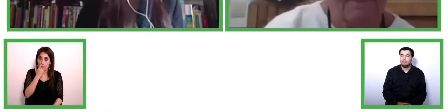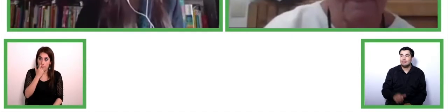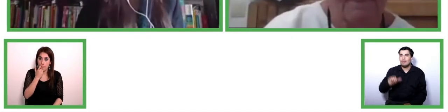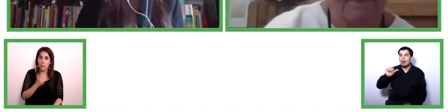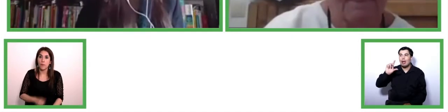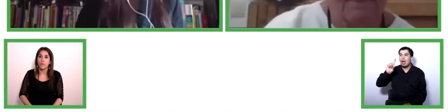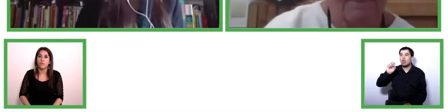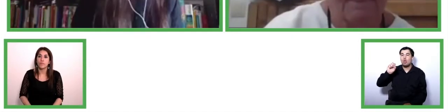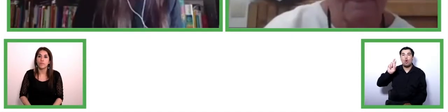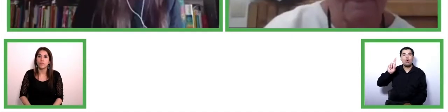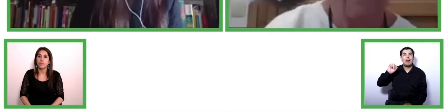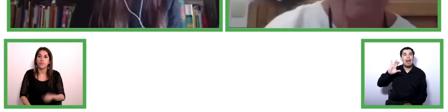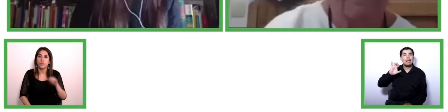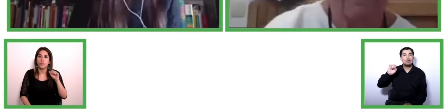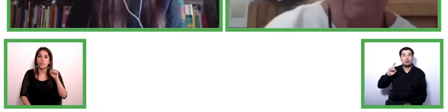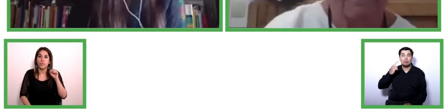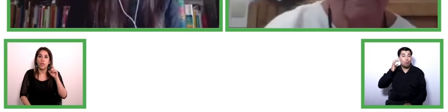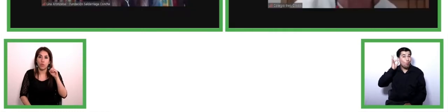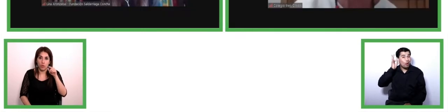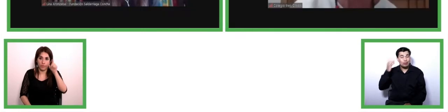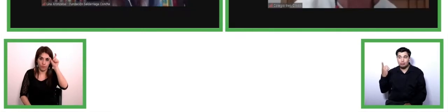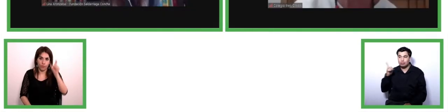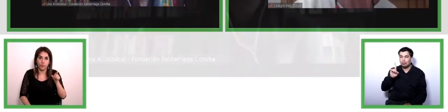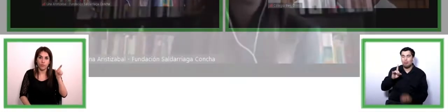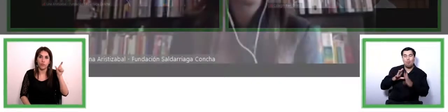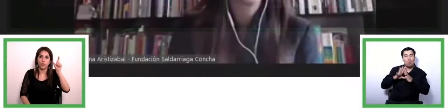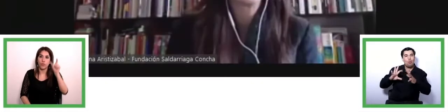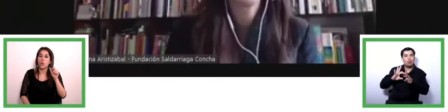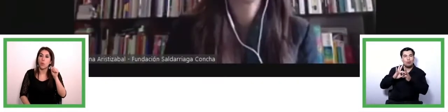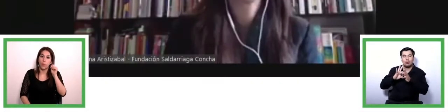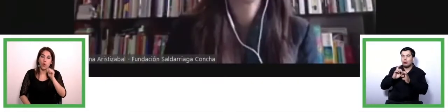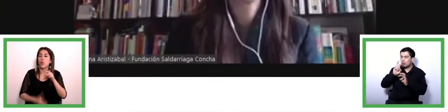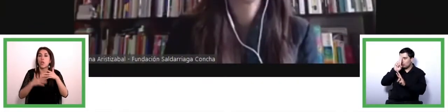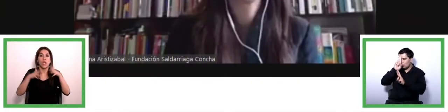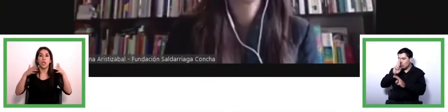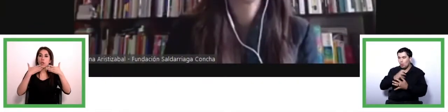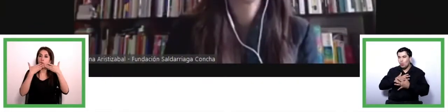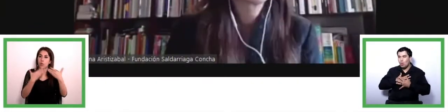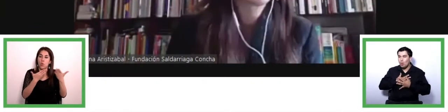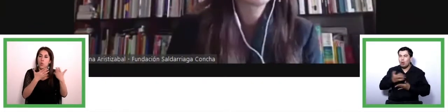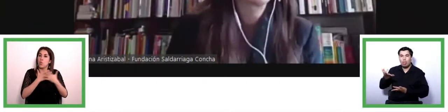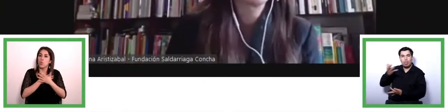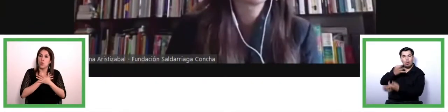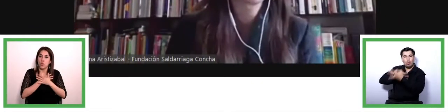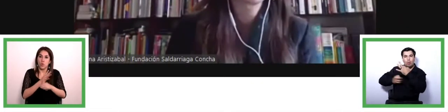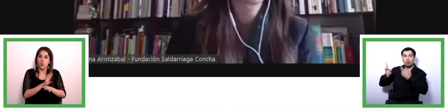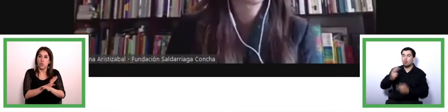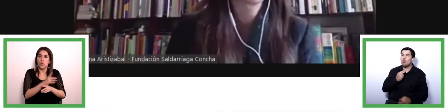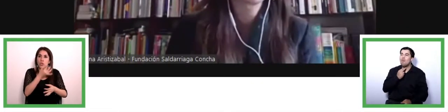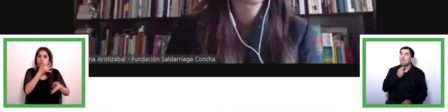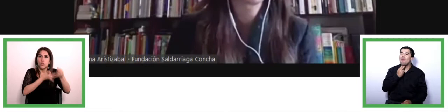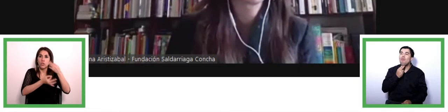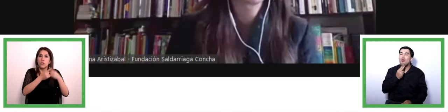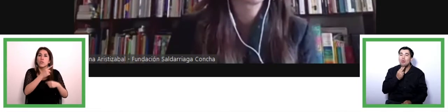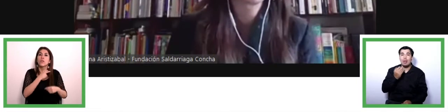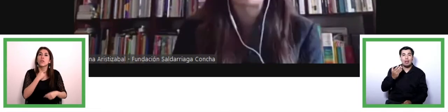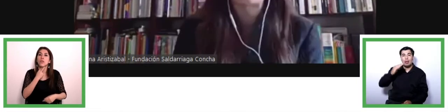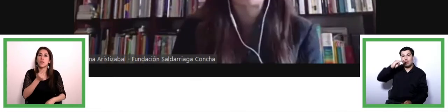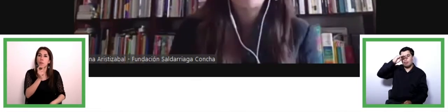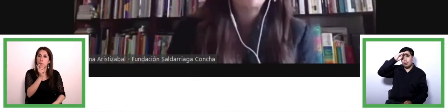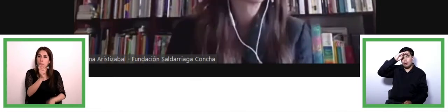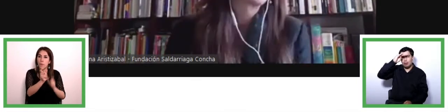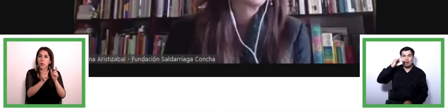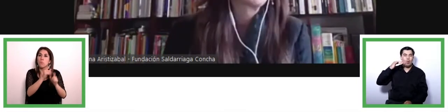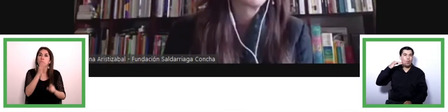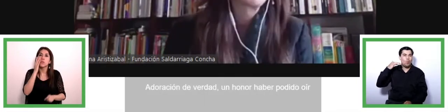Adoración, de verdad. Un honor haber podido oír de tu voz esta experiencia tan importante. Creo que